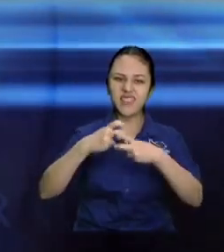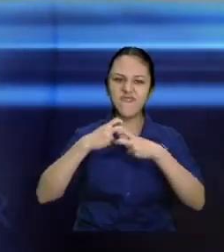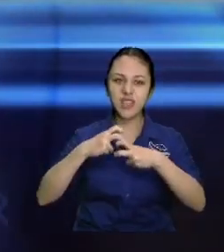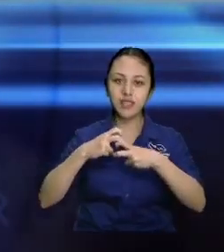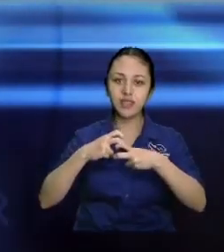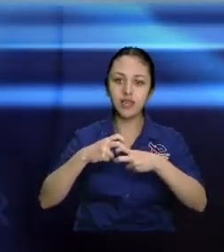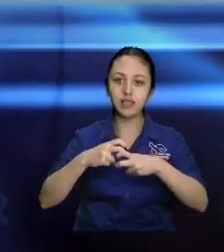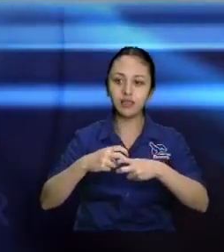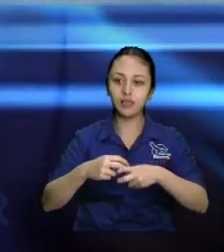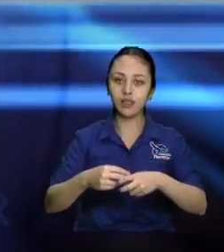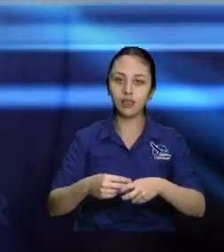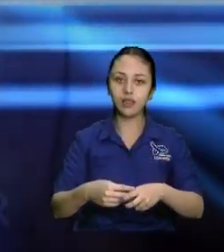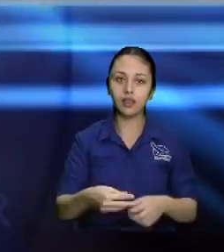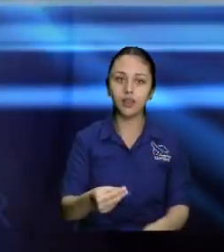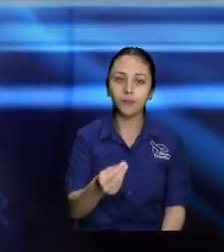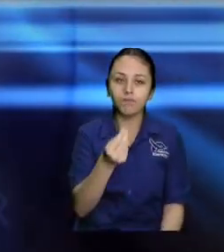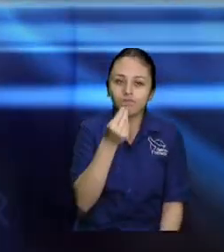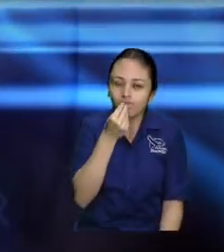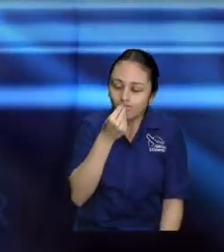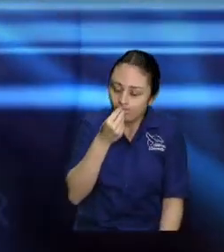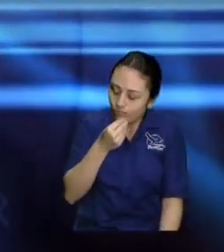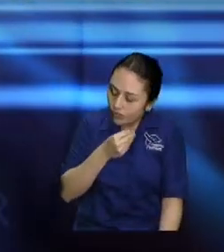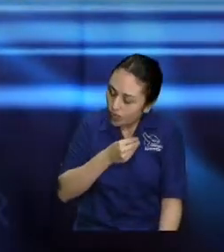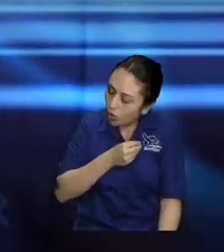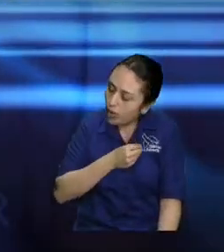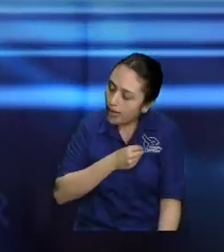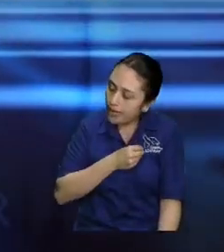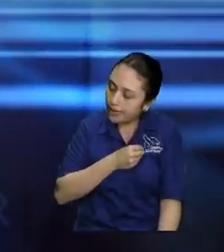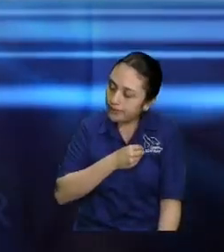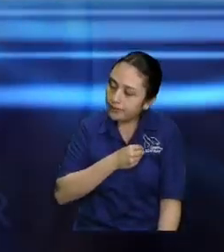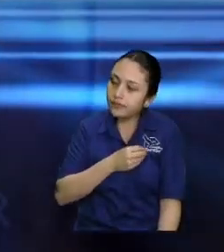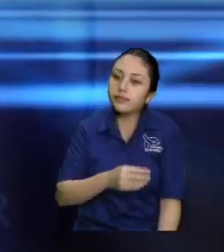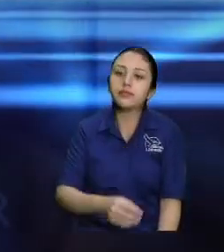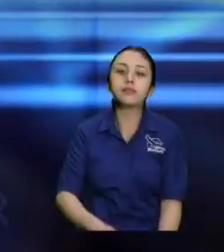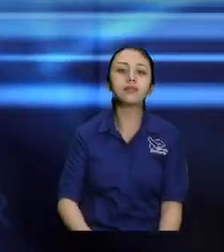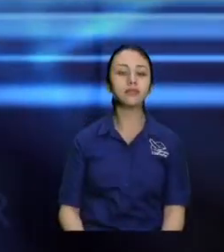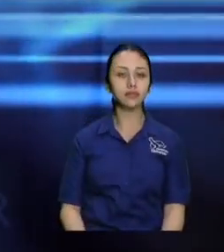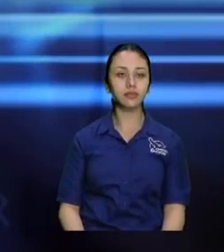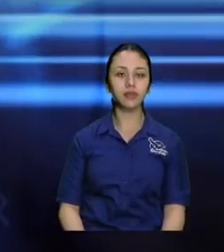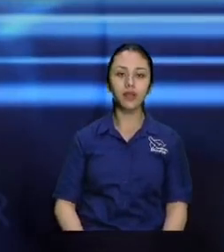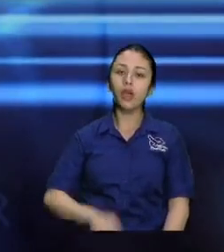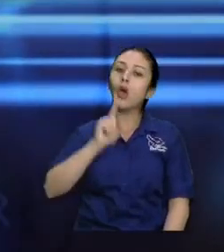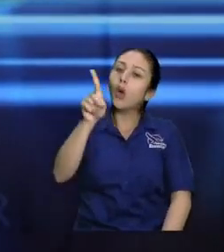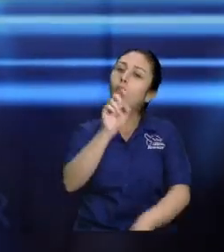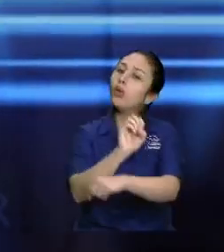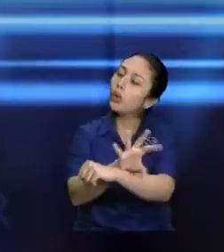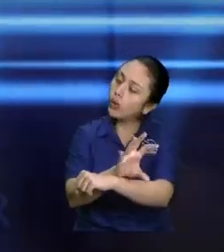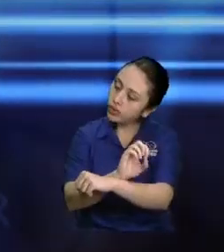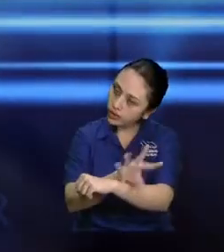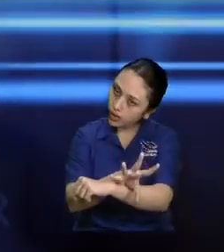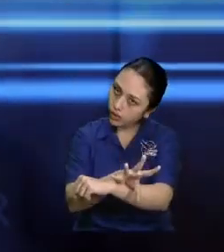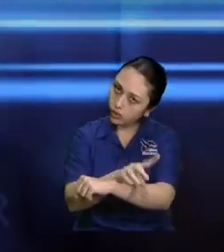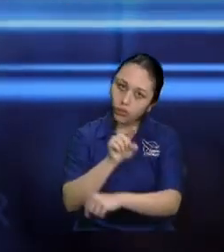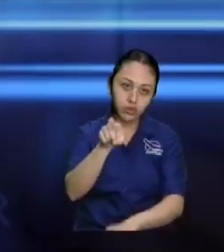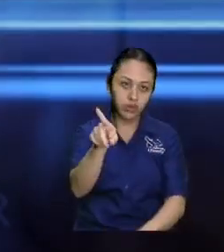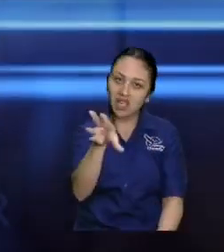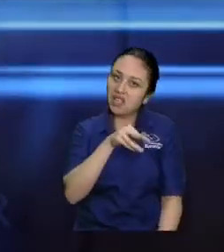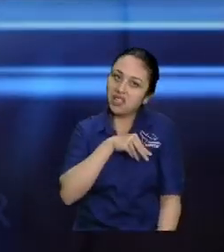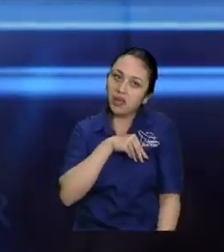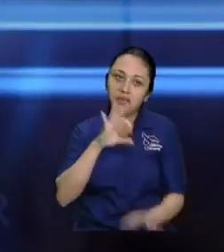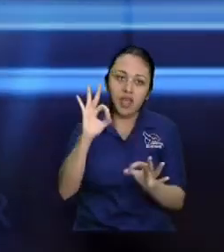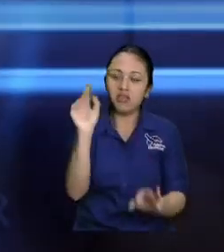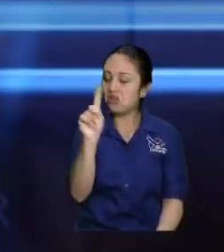No hay que ser áspero. Mire, un consejo. Este es solamente un consejo. Si quiere lo toma, si quiere lo deja. Pero ahí le